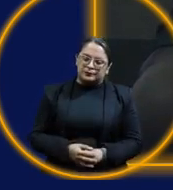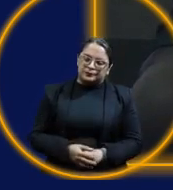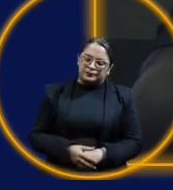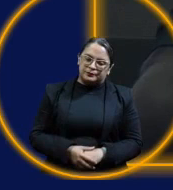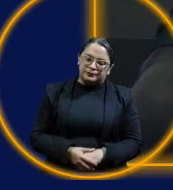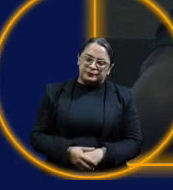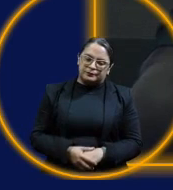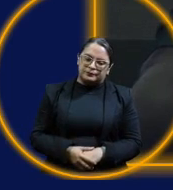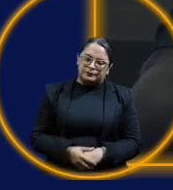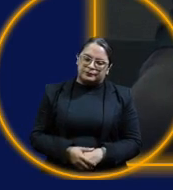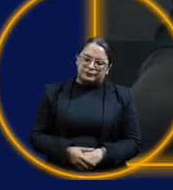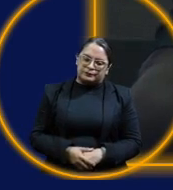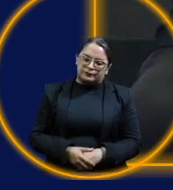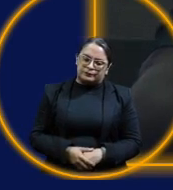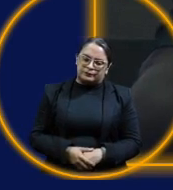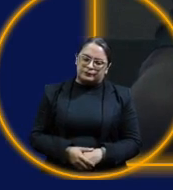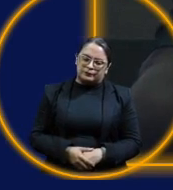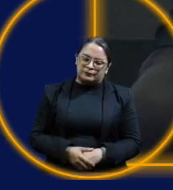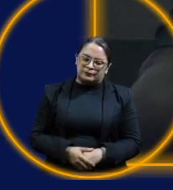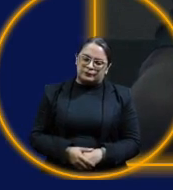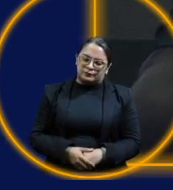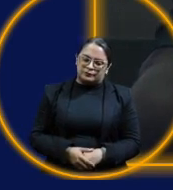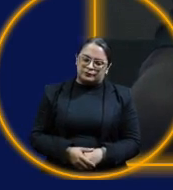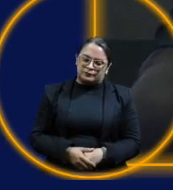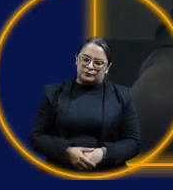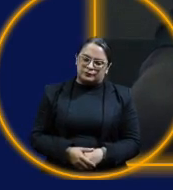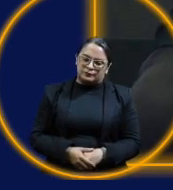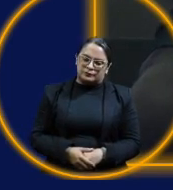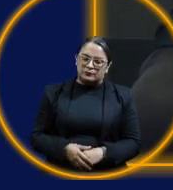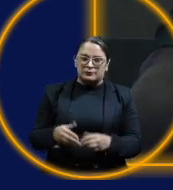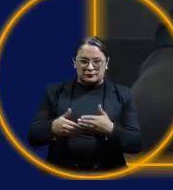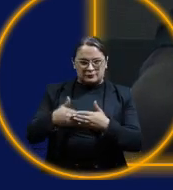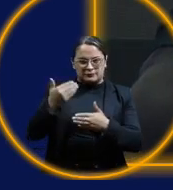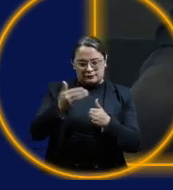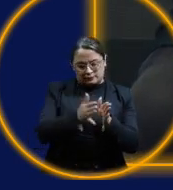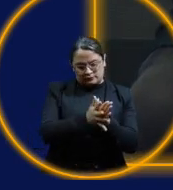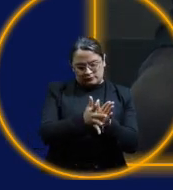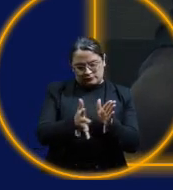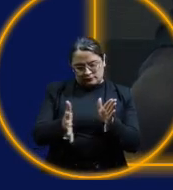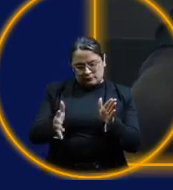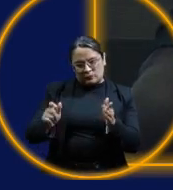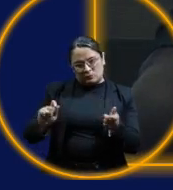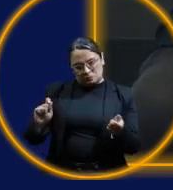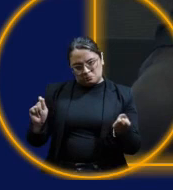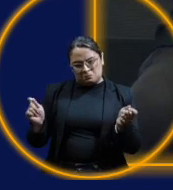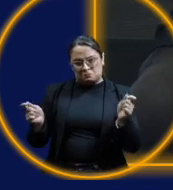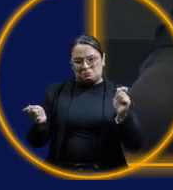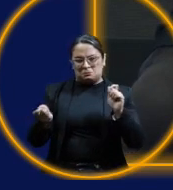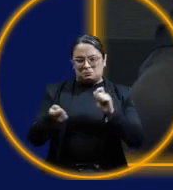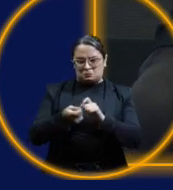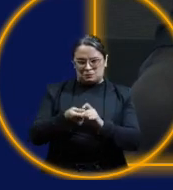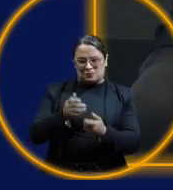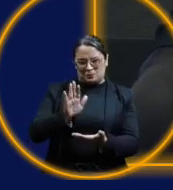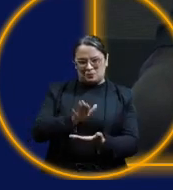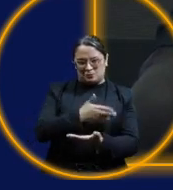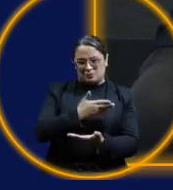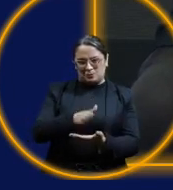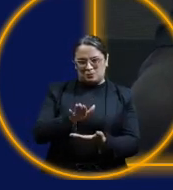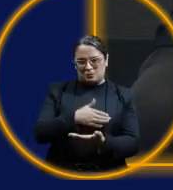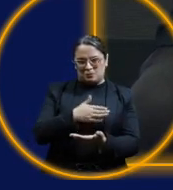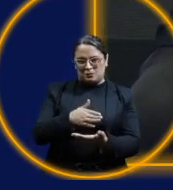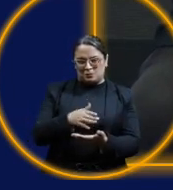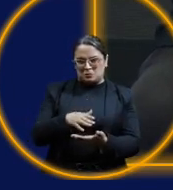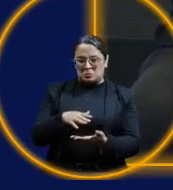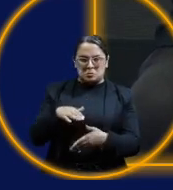yo mencioné a empezaste en un periodo que era como de transición para la música sí las